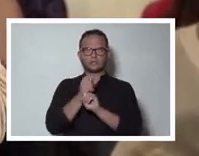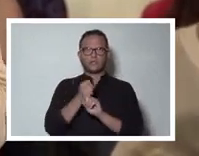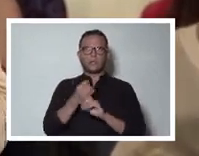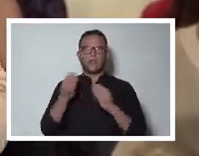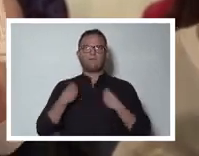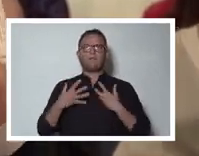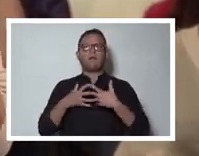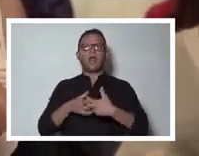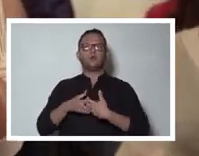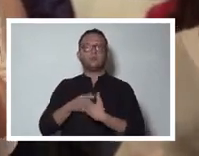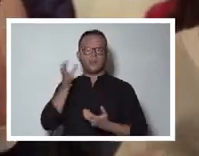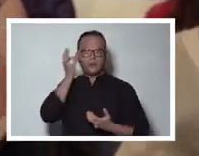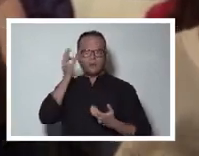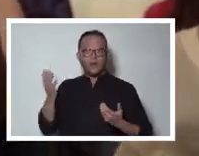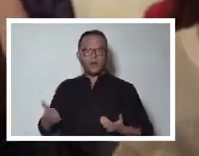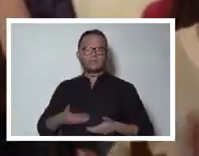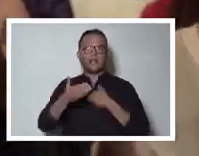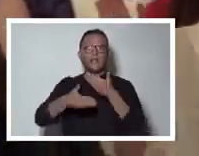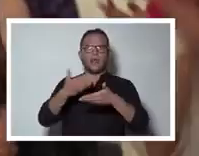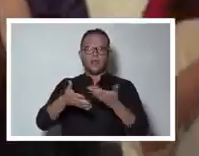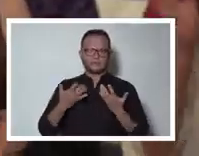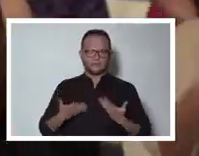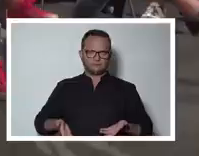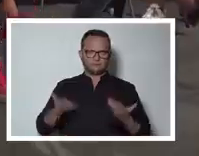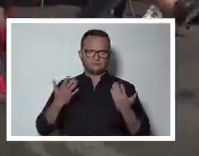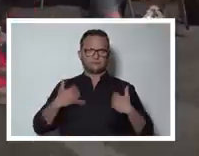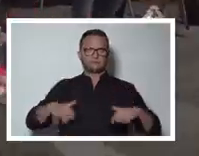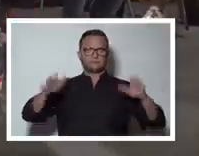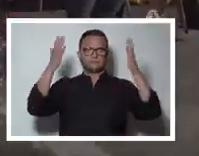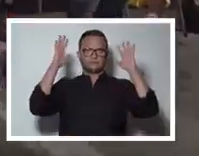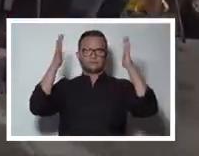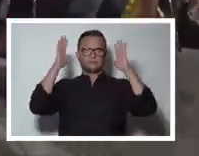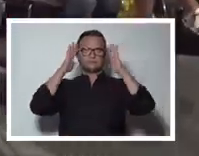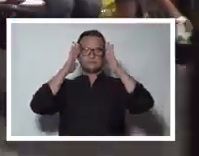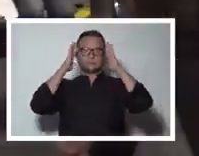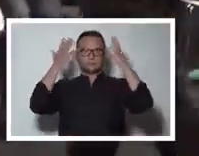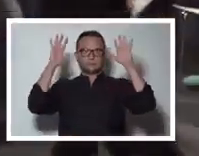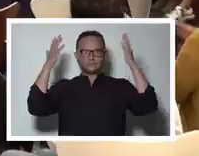viva la lucha de las mujeres y adelante porque estoy segura de que lo vamos a